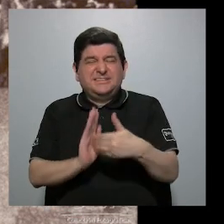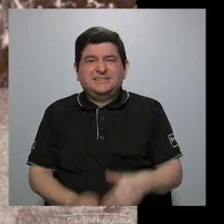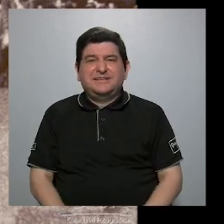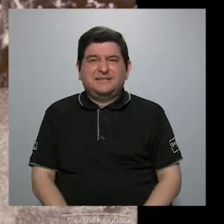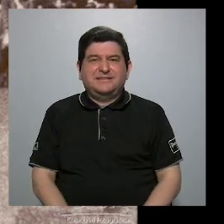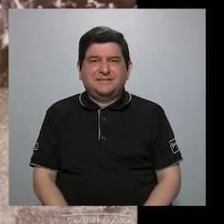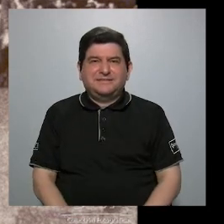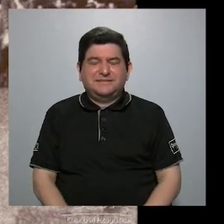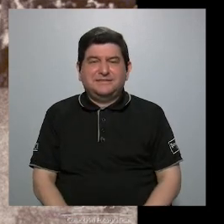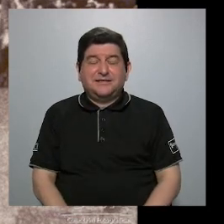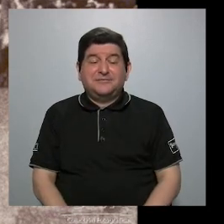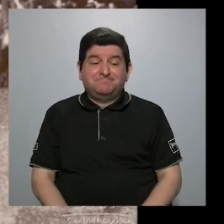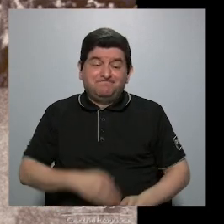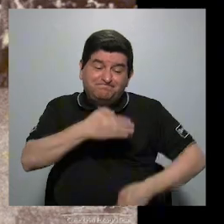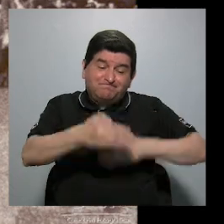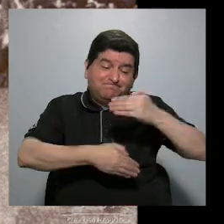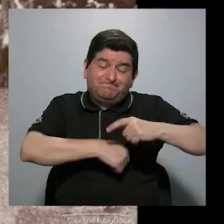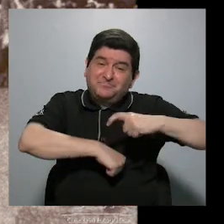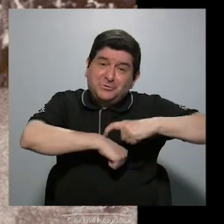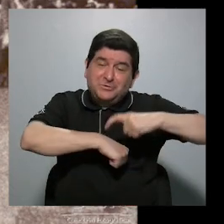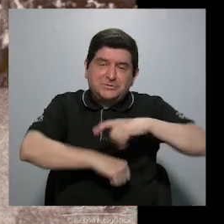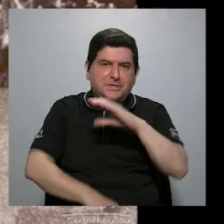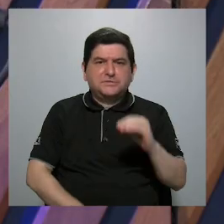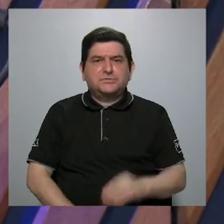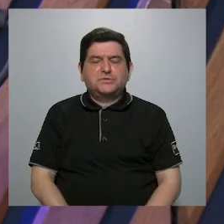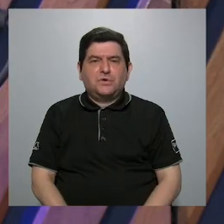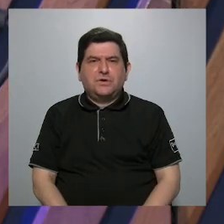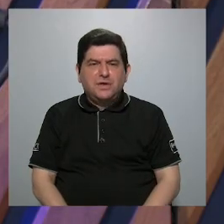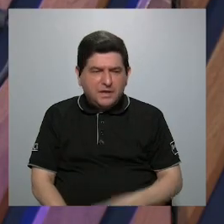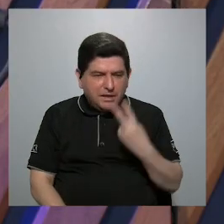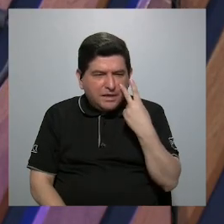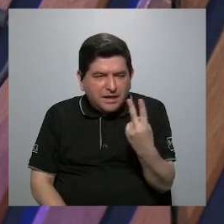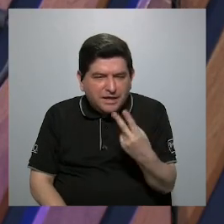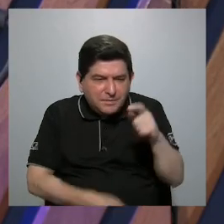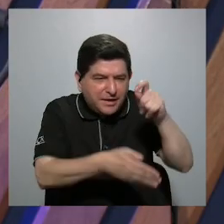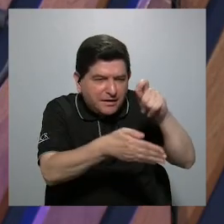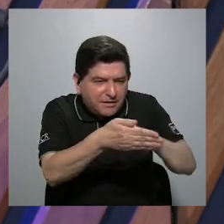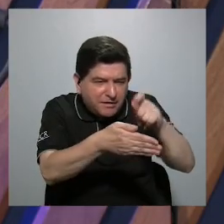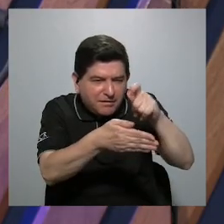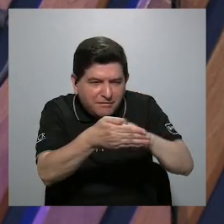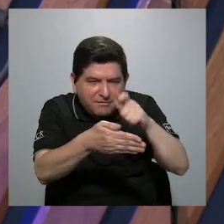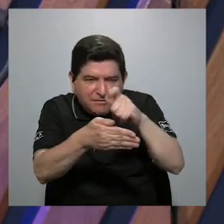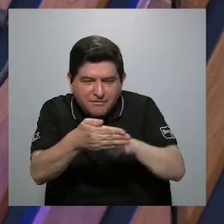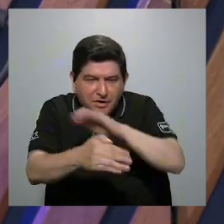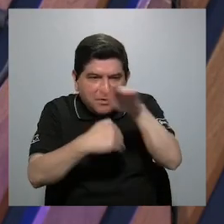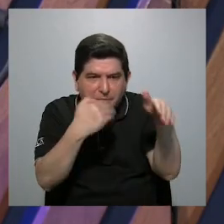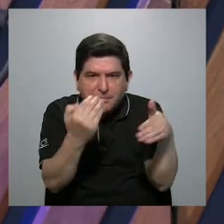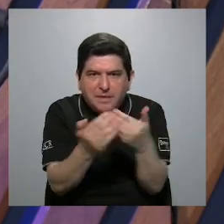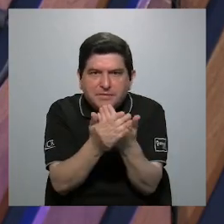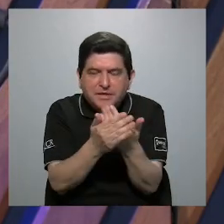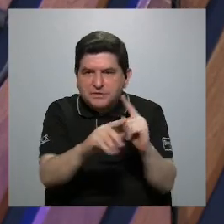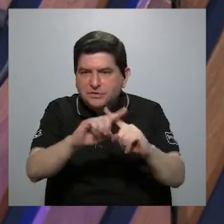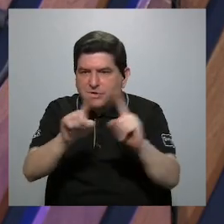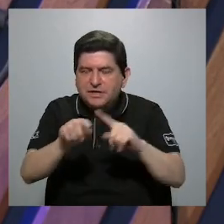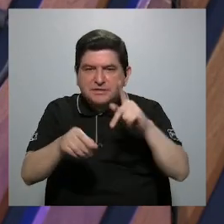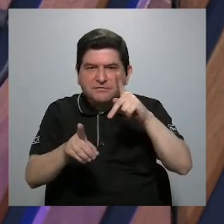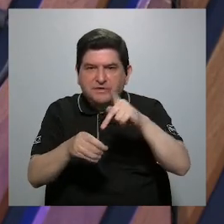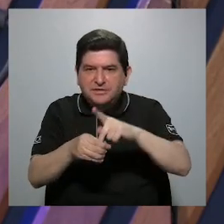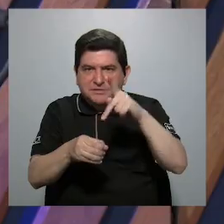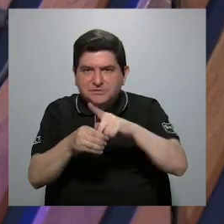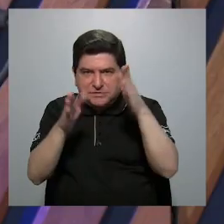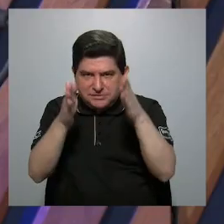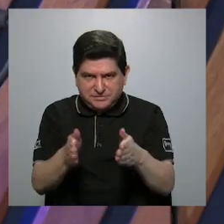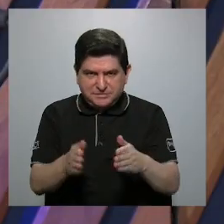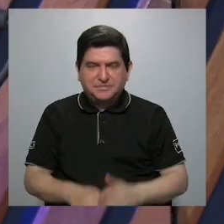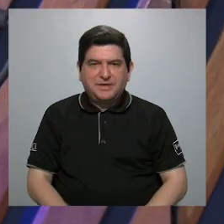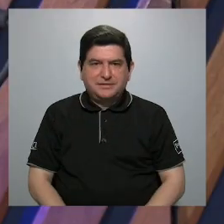por el tiempo, y a reconocer las firmas de todos los